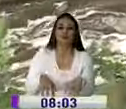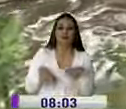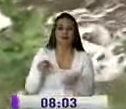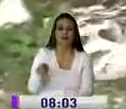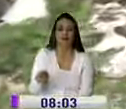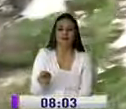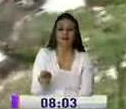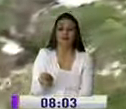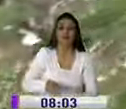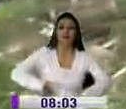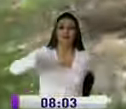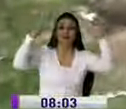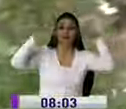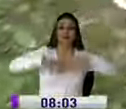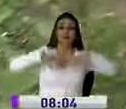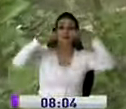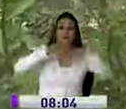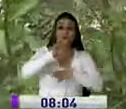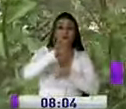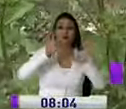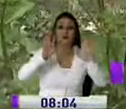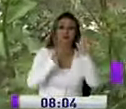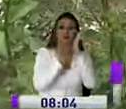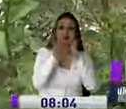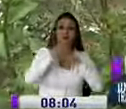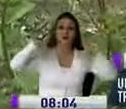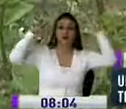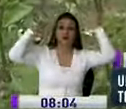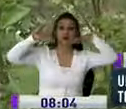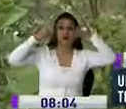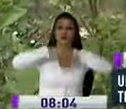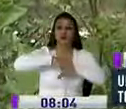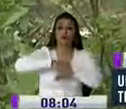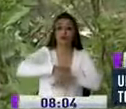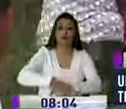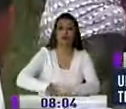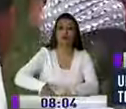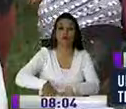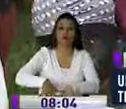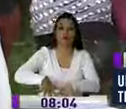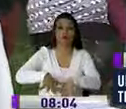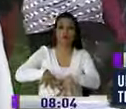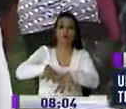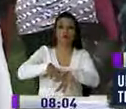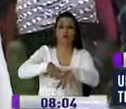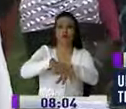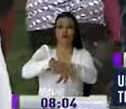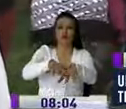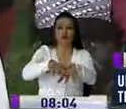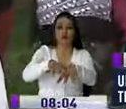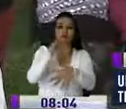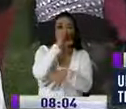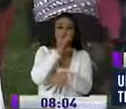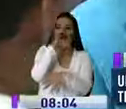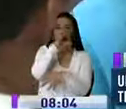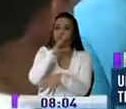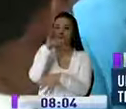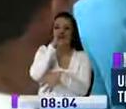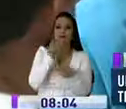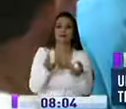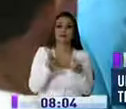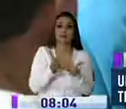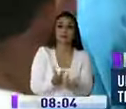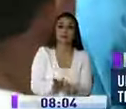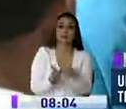la intensa lluvia del día 29 de abril, el río habría crecido entre 1 y 2 metros. Las labores de búsqueda han contado incluso con la colaboración